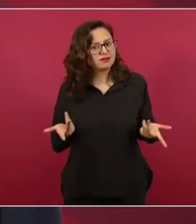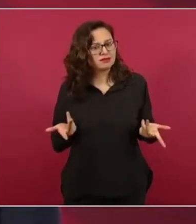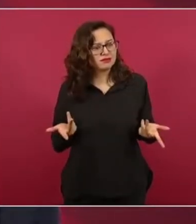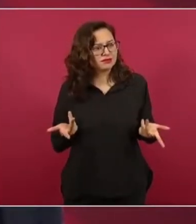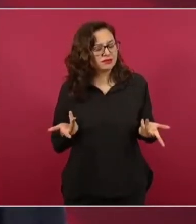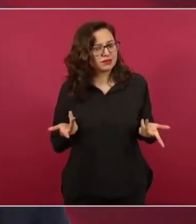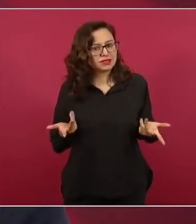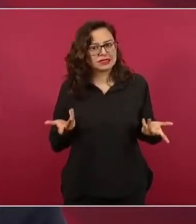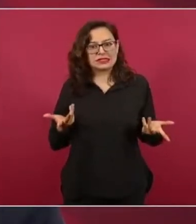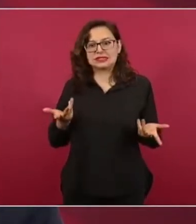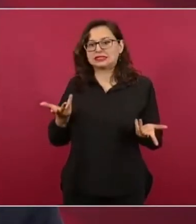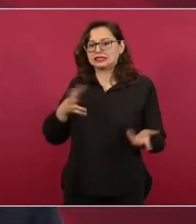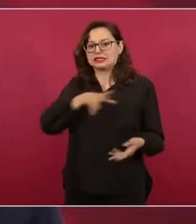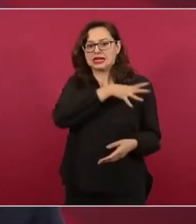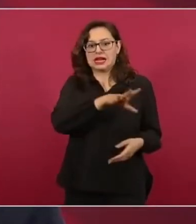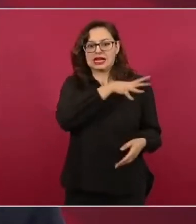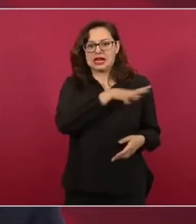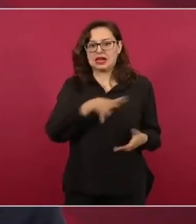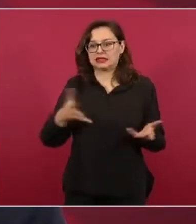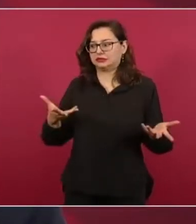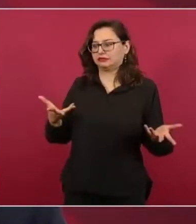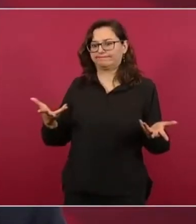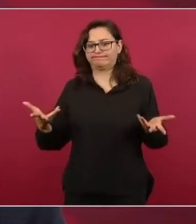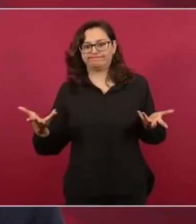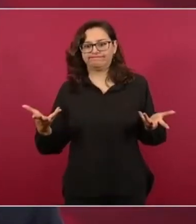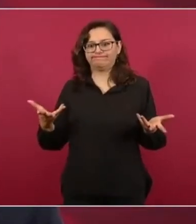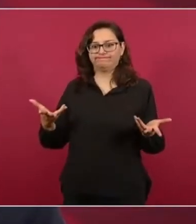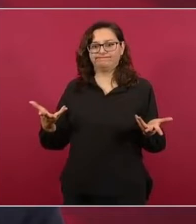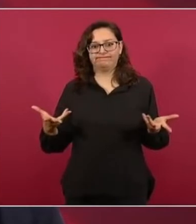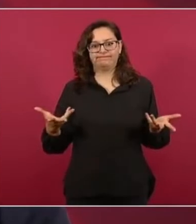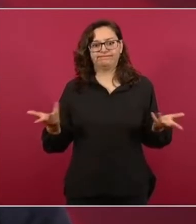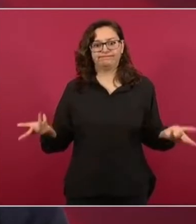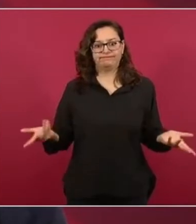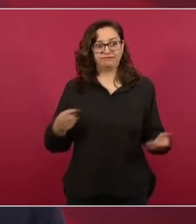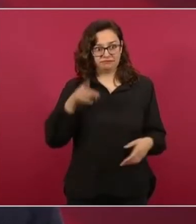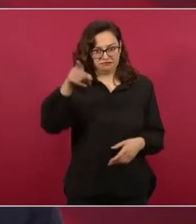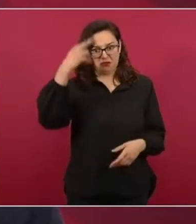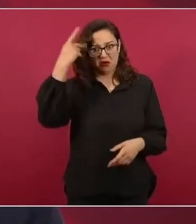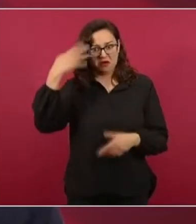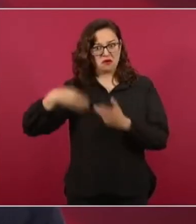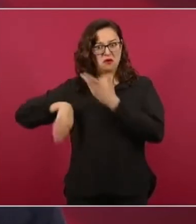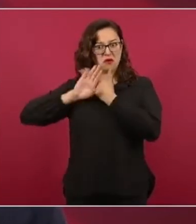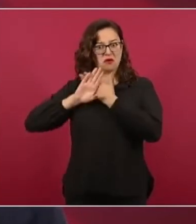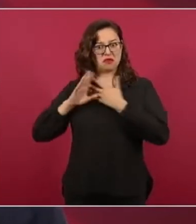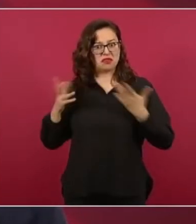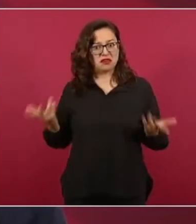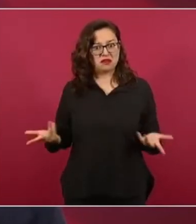Y él se levanta en armas en contra mía.